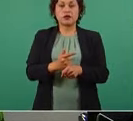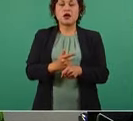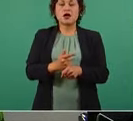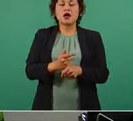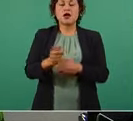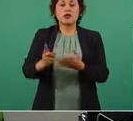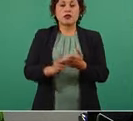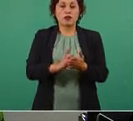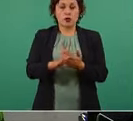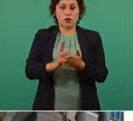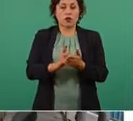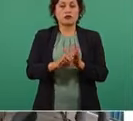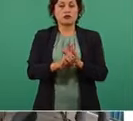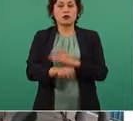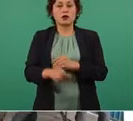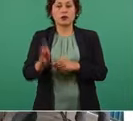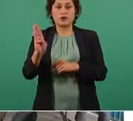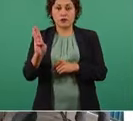marihuana,